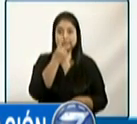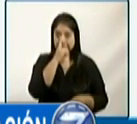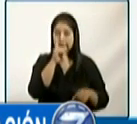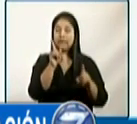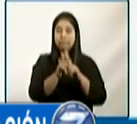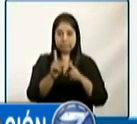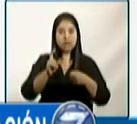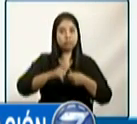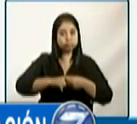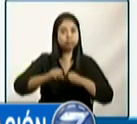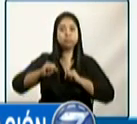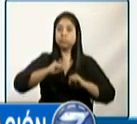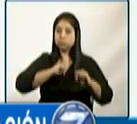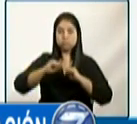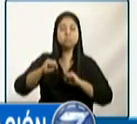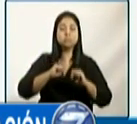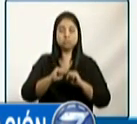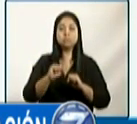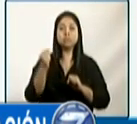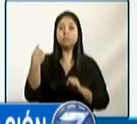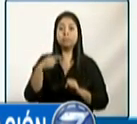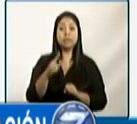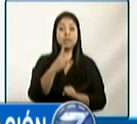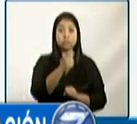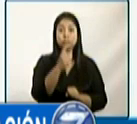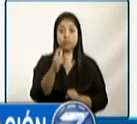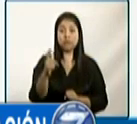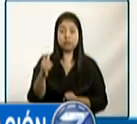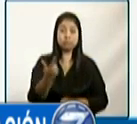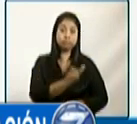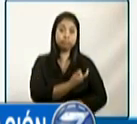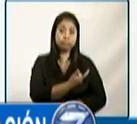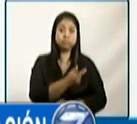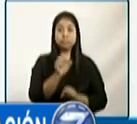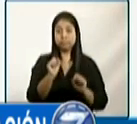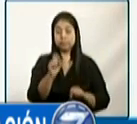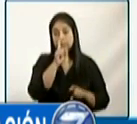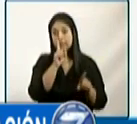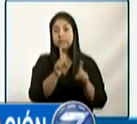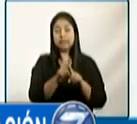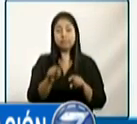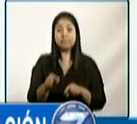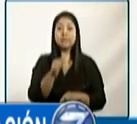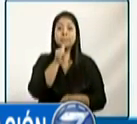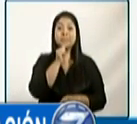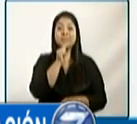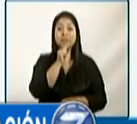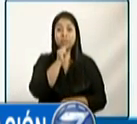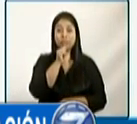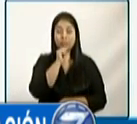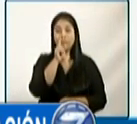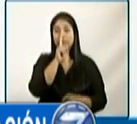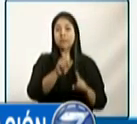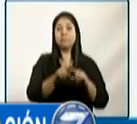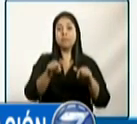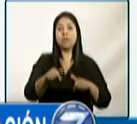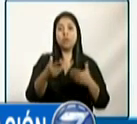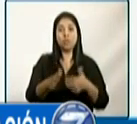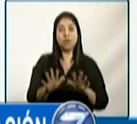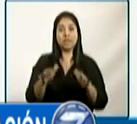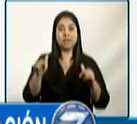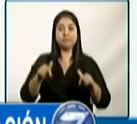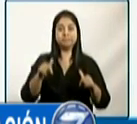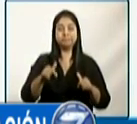un esfuerzo importante para su vacunación, y del sector privado, que al momento estamos también